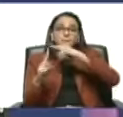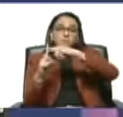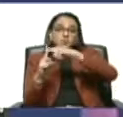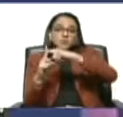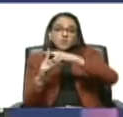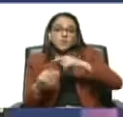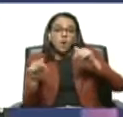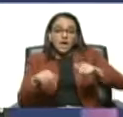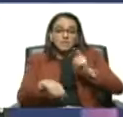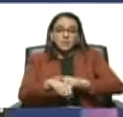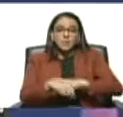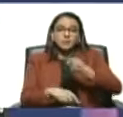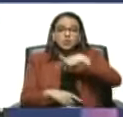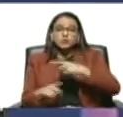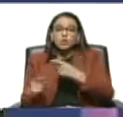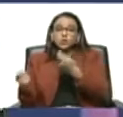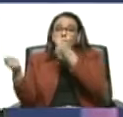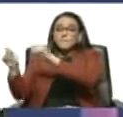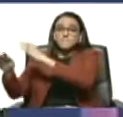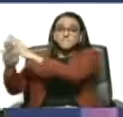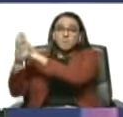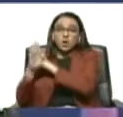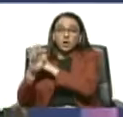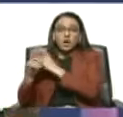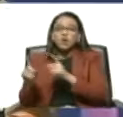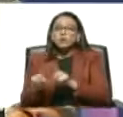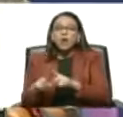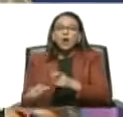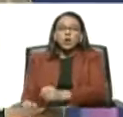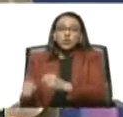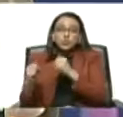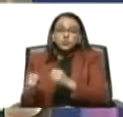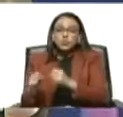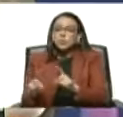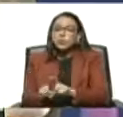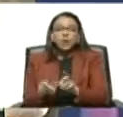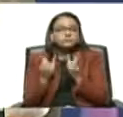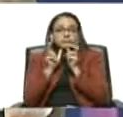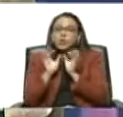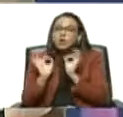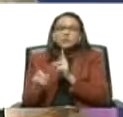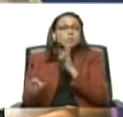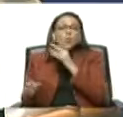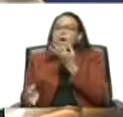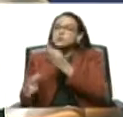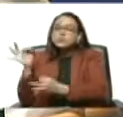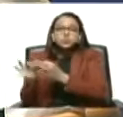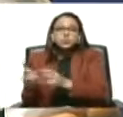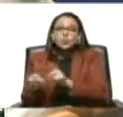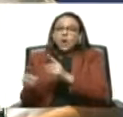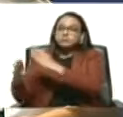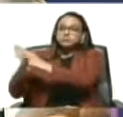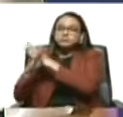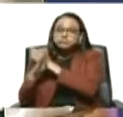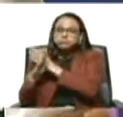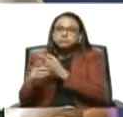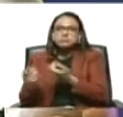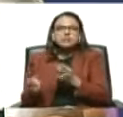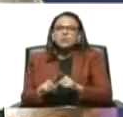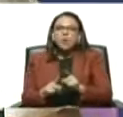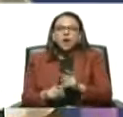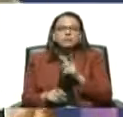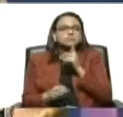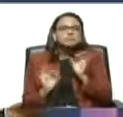de un bloqueo tan crudo, tan terrible, tan injusto, tan inhumano, tan